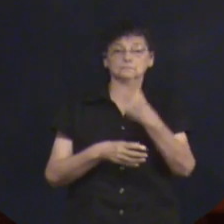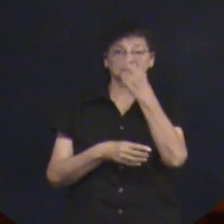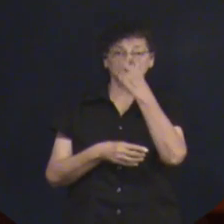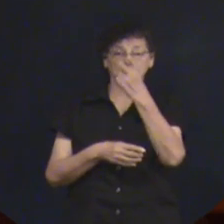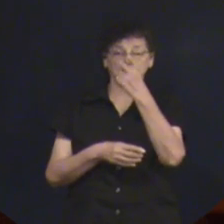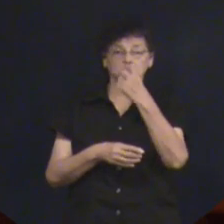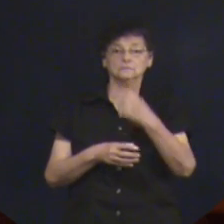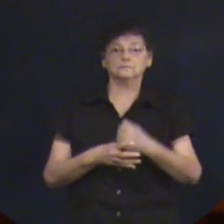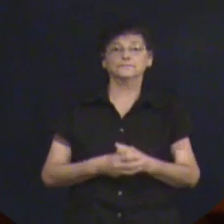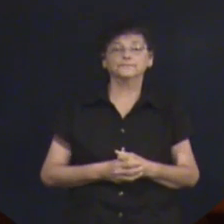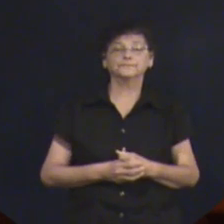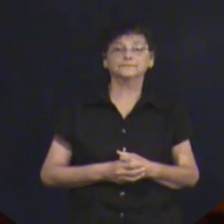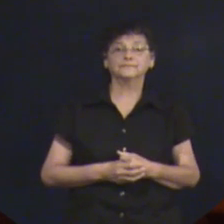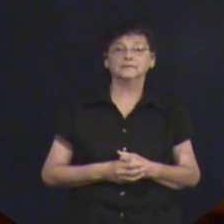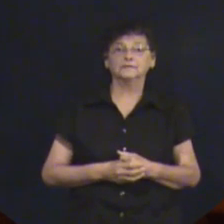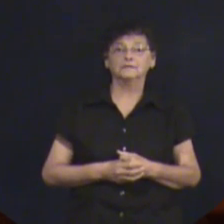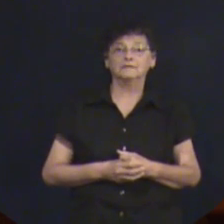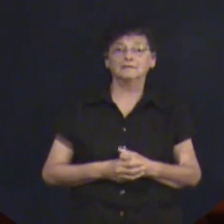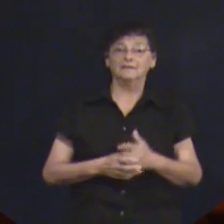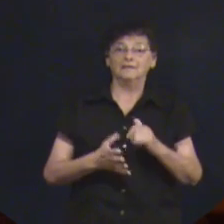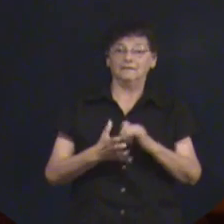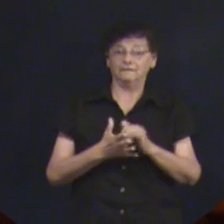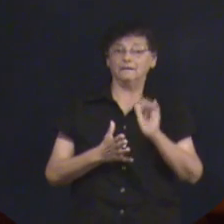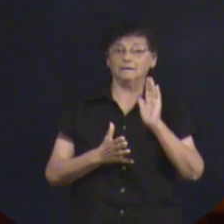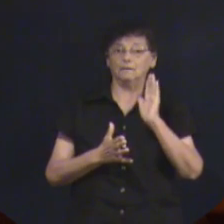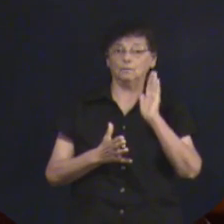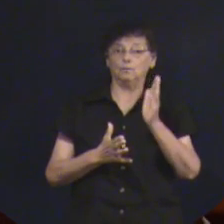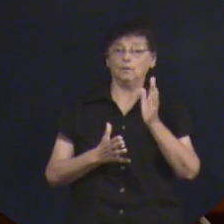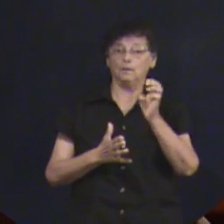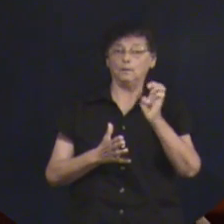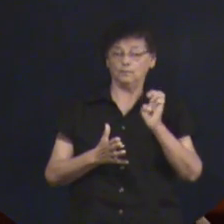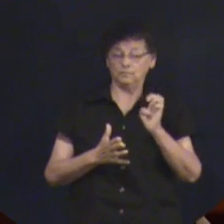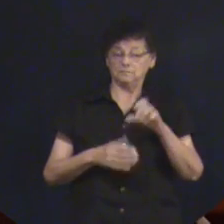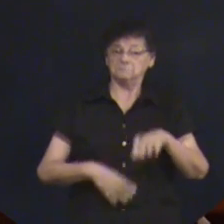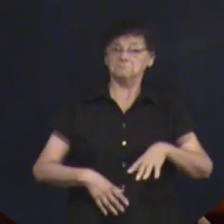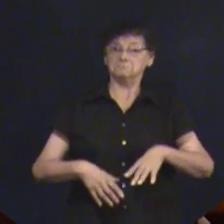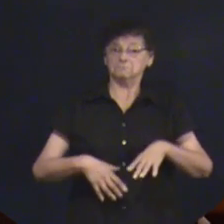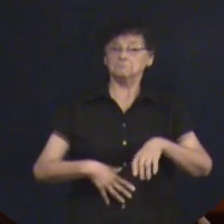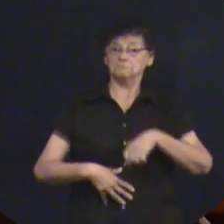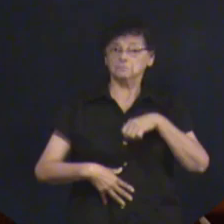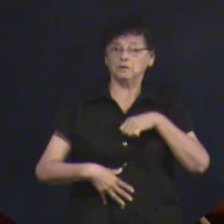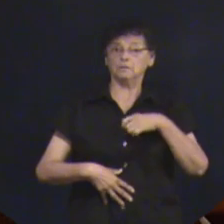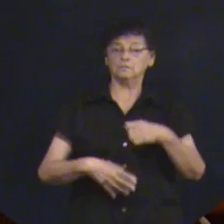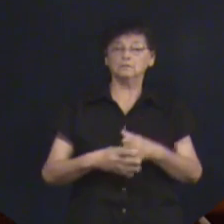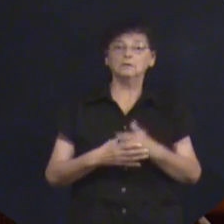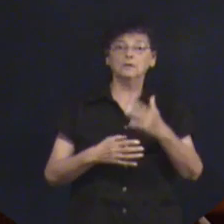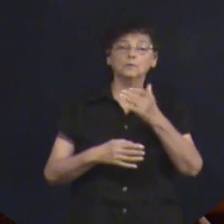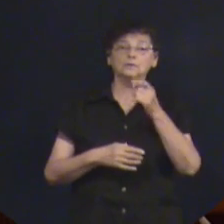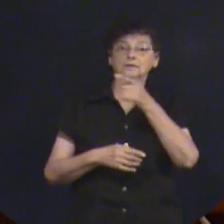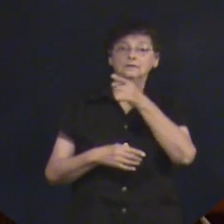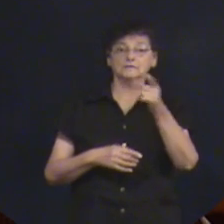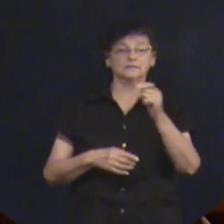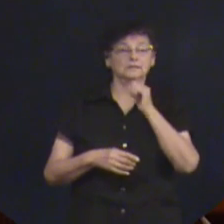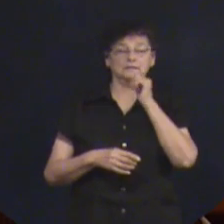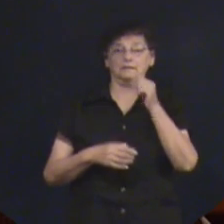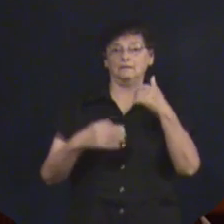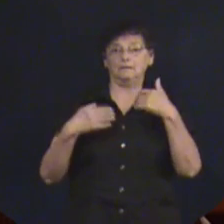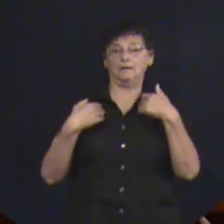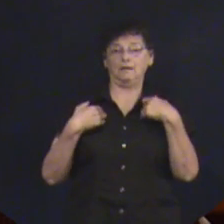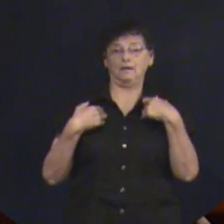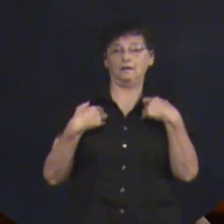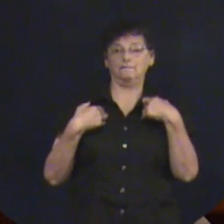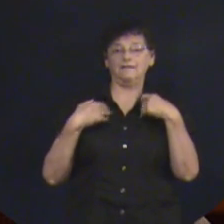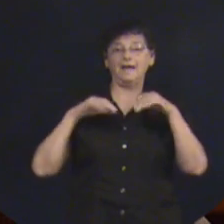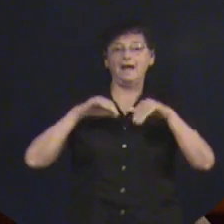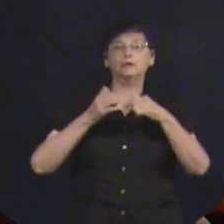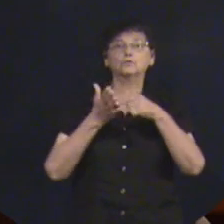a los ciegos, y así serás dichoso, porque ellos no tienen